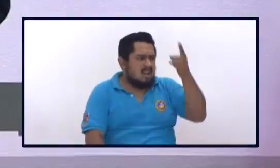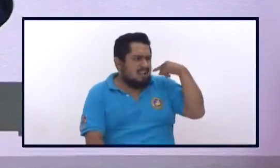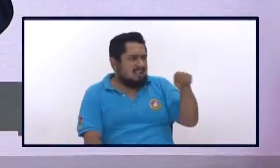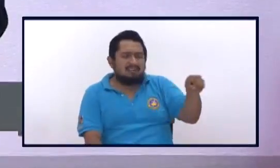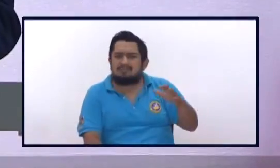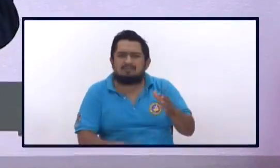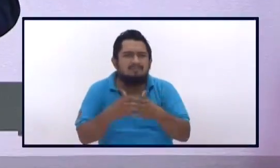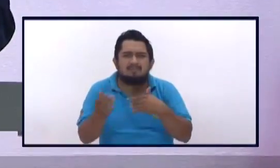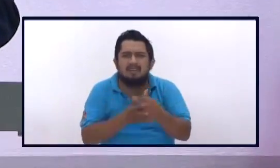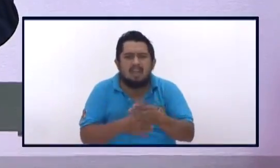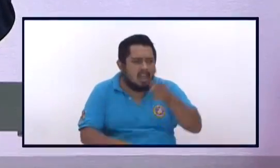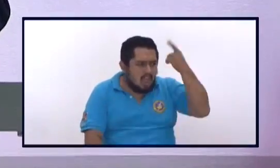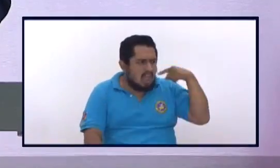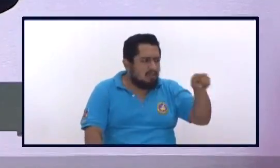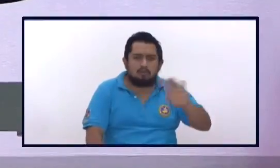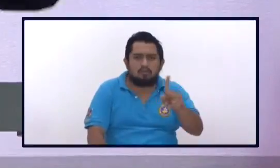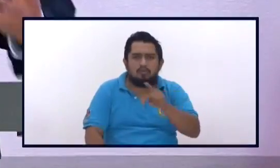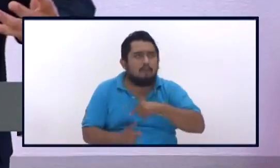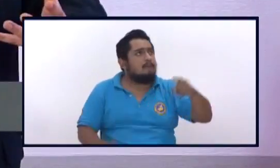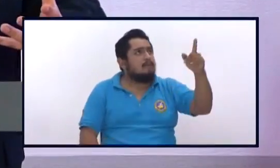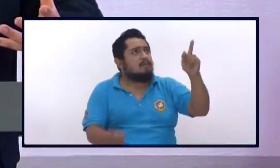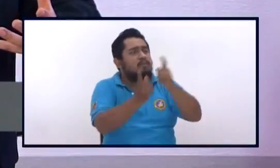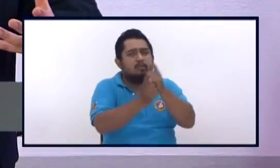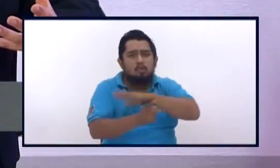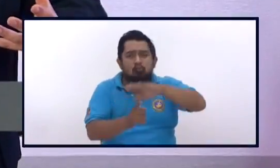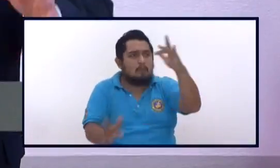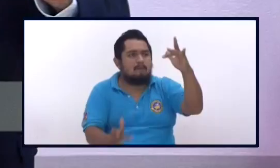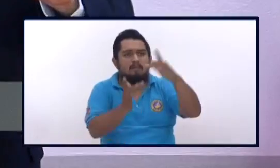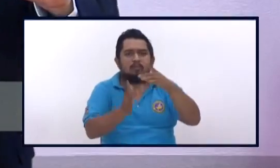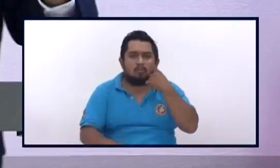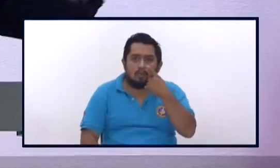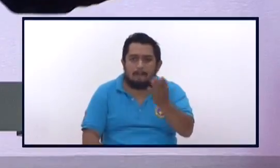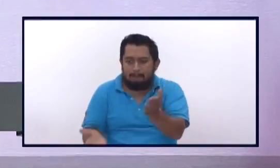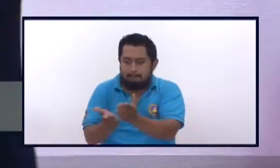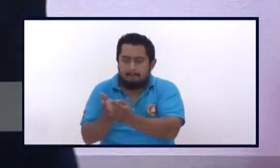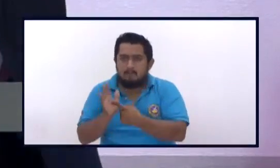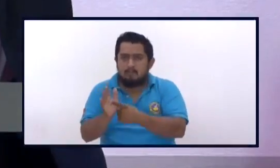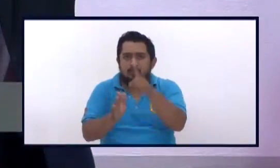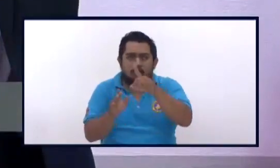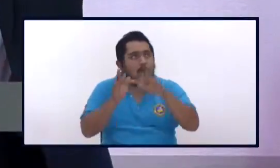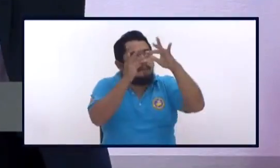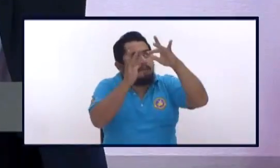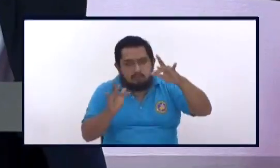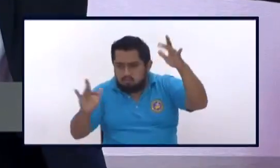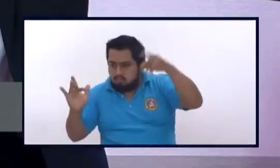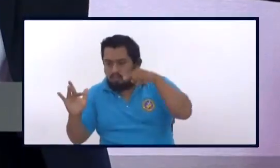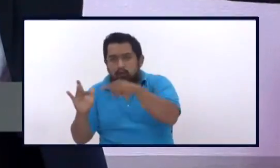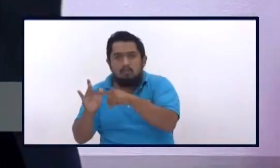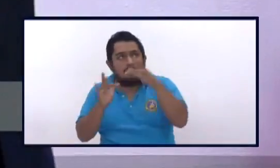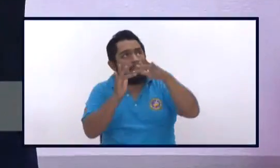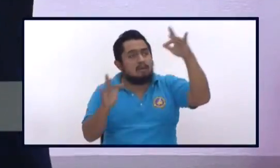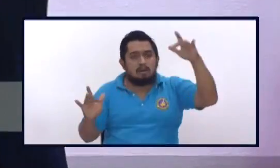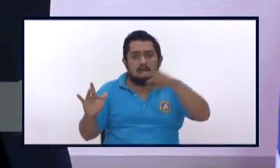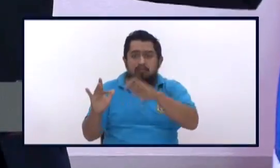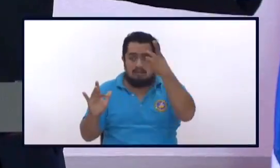con el hombre con dios pero dónde está tu cobertura la palabra dice que cuando estás fuera del alcance del rango que te estaba explicando